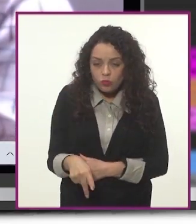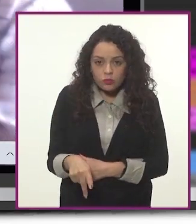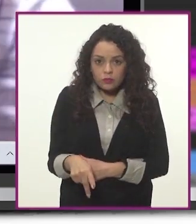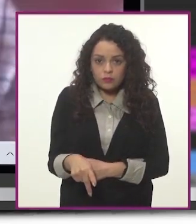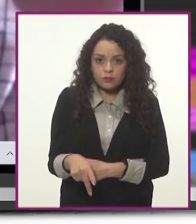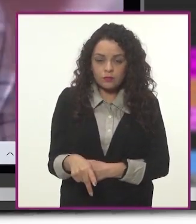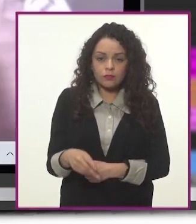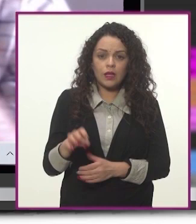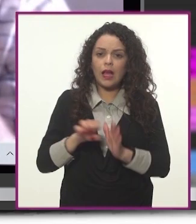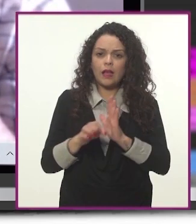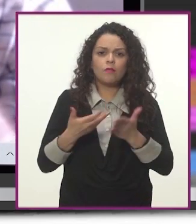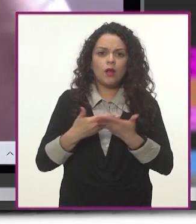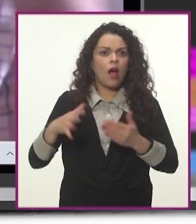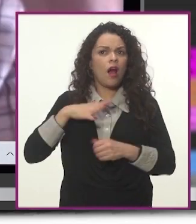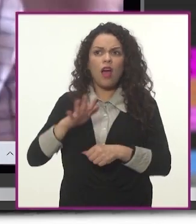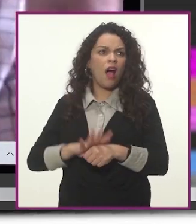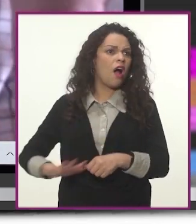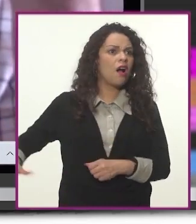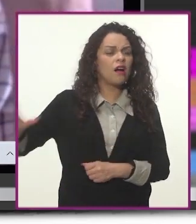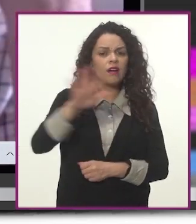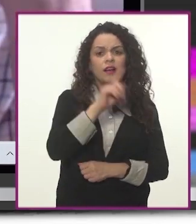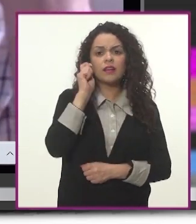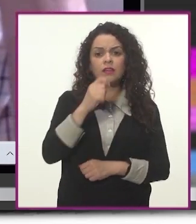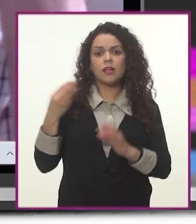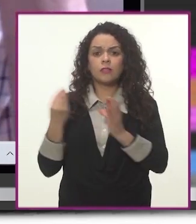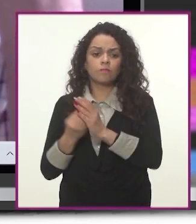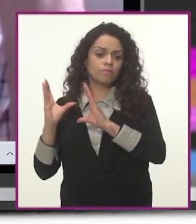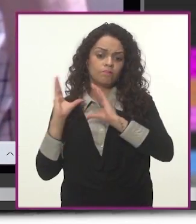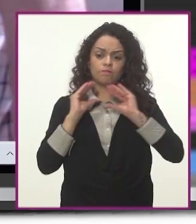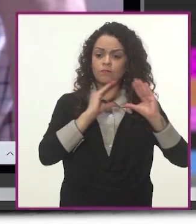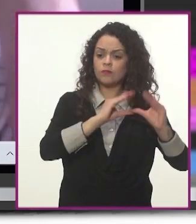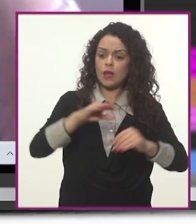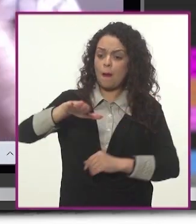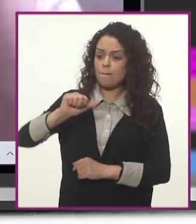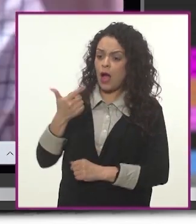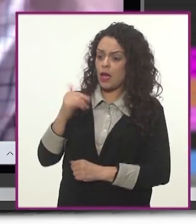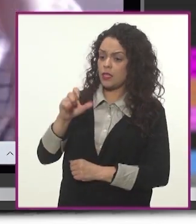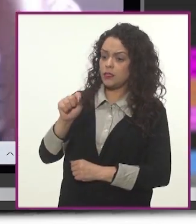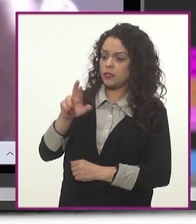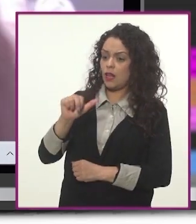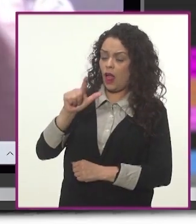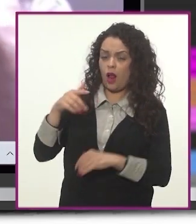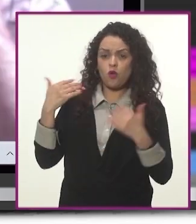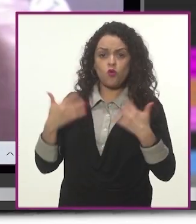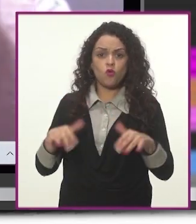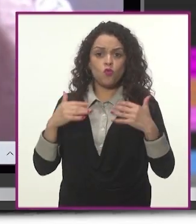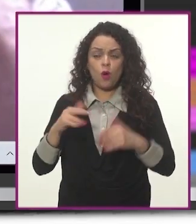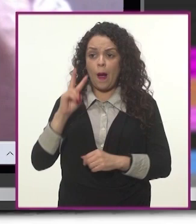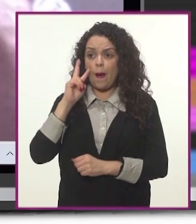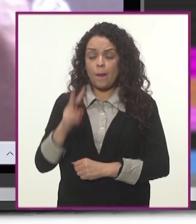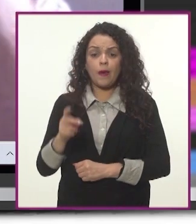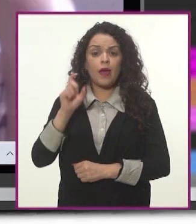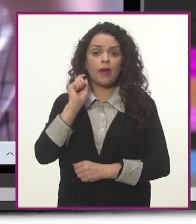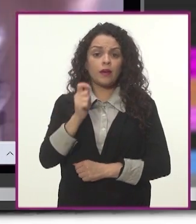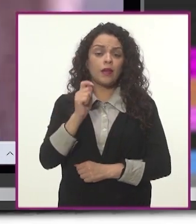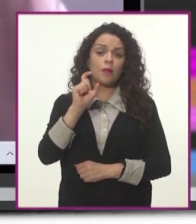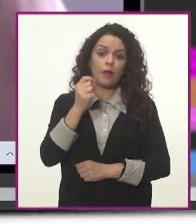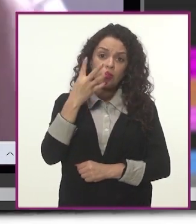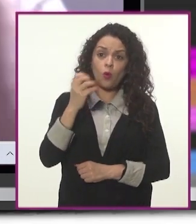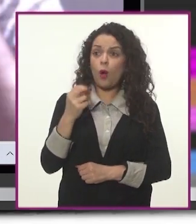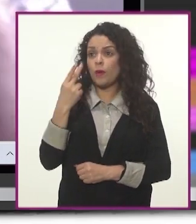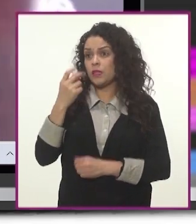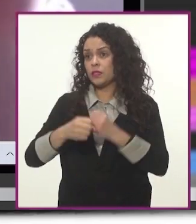cosa que está por todos los lados es las clases magistrales. Entonces ven a, qué sé yo, dos productoras de 24 y de 25 años dando